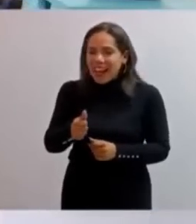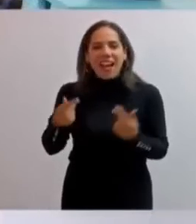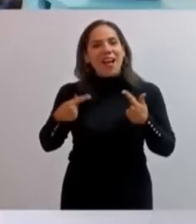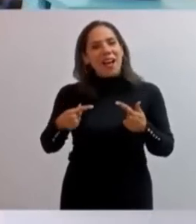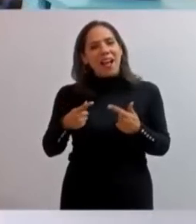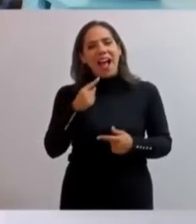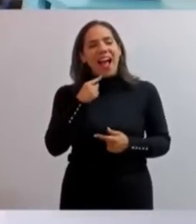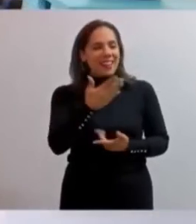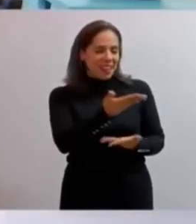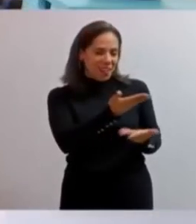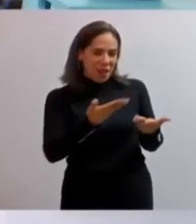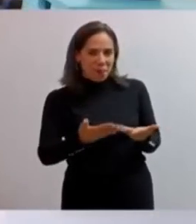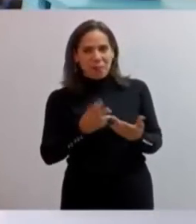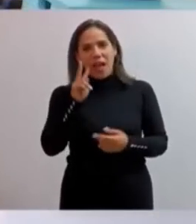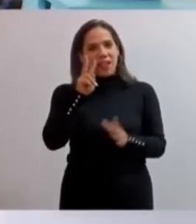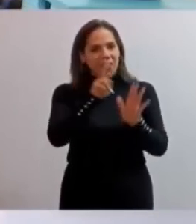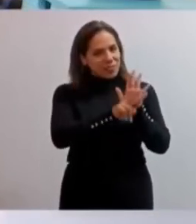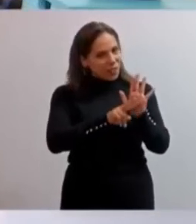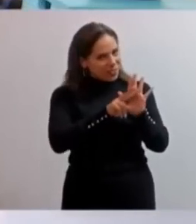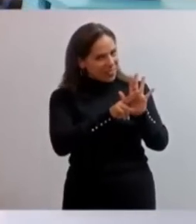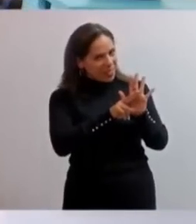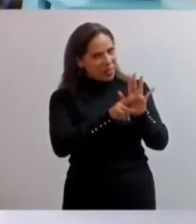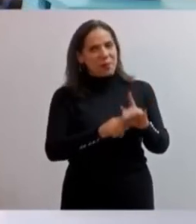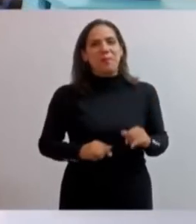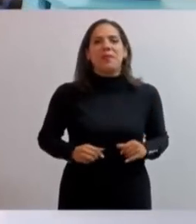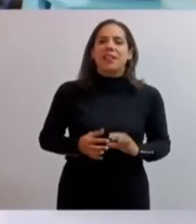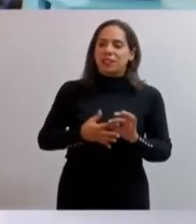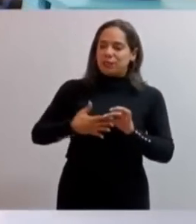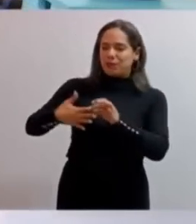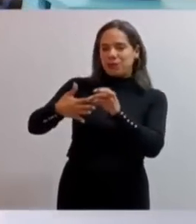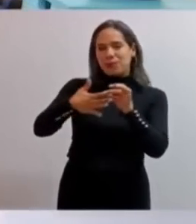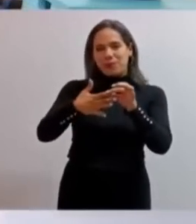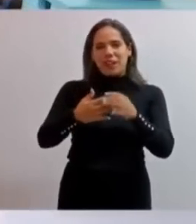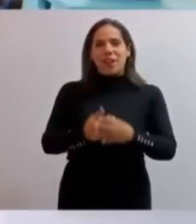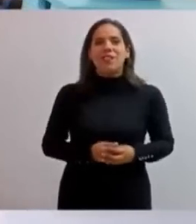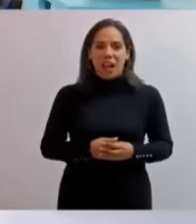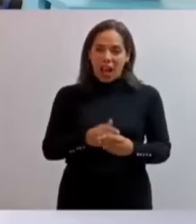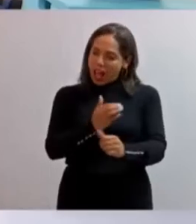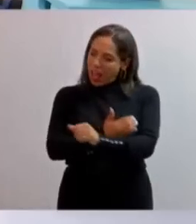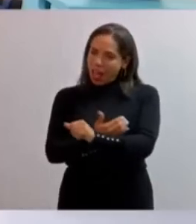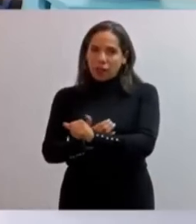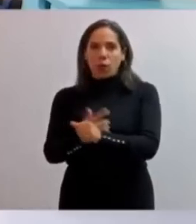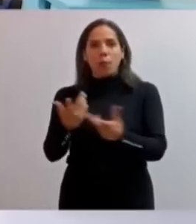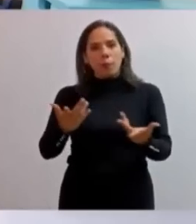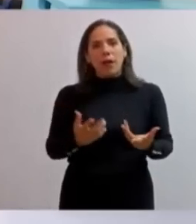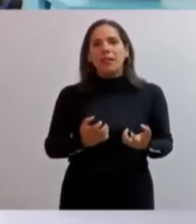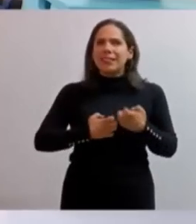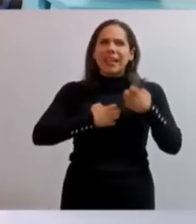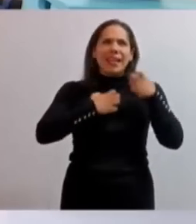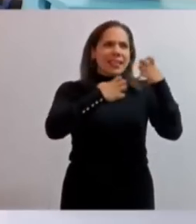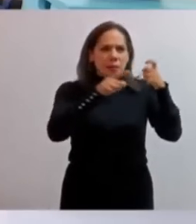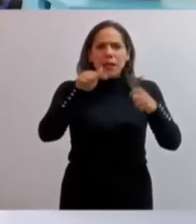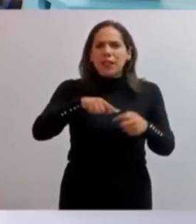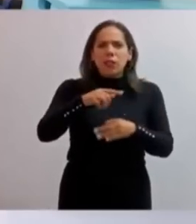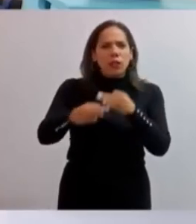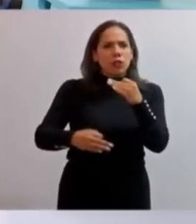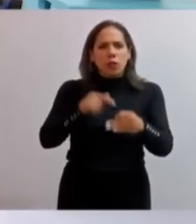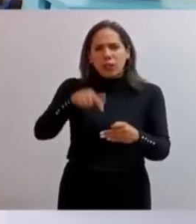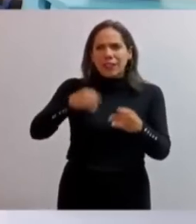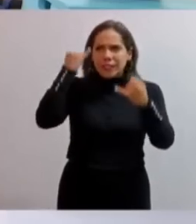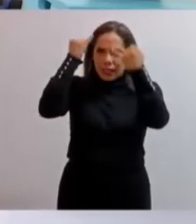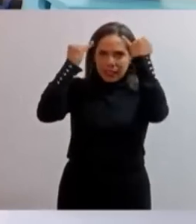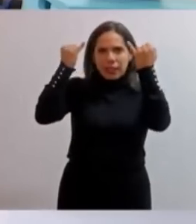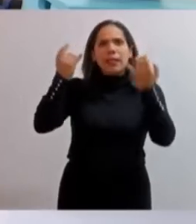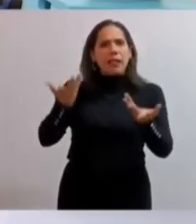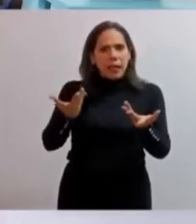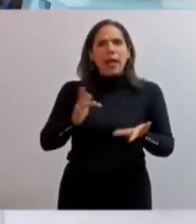esta transmisión, y que lo que nosotros esperamos es que los elementos que ha expresado aquí el doctor Ángel Díaz Barriga